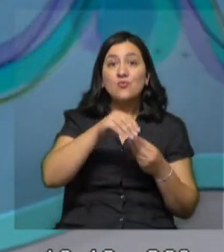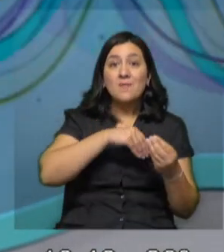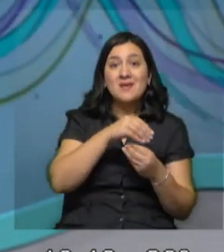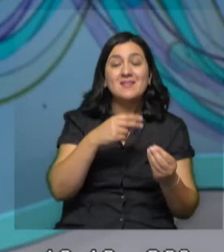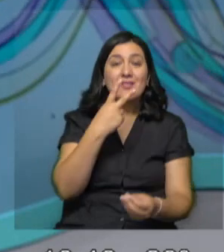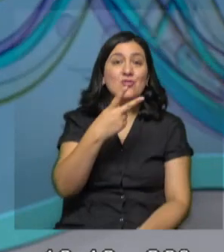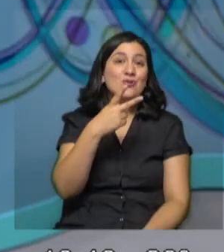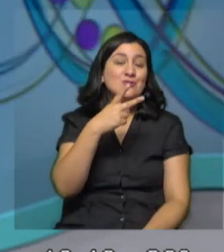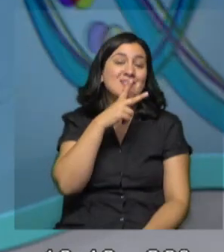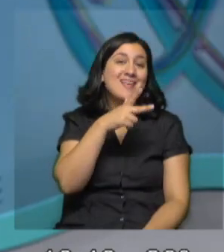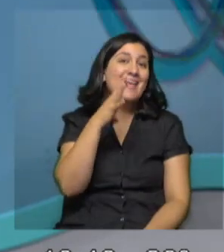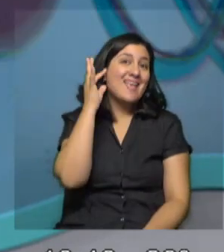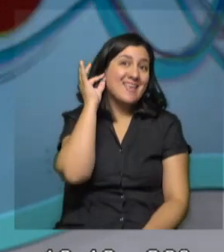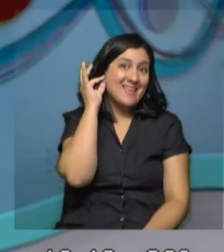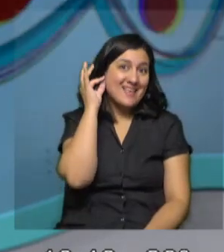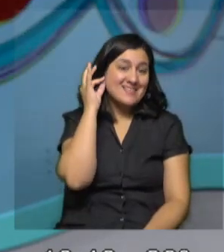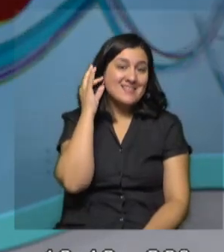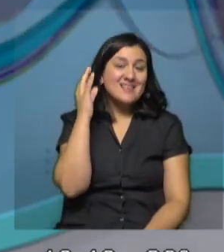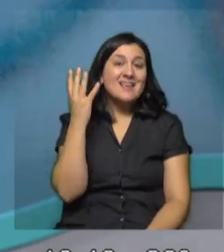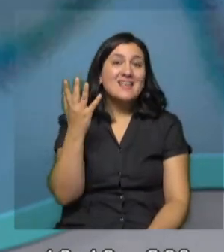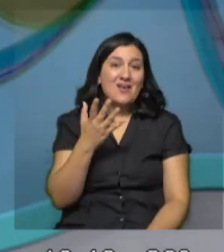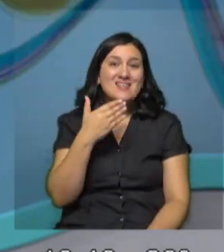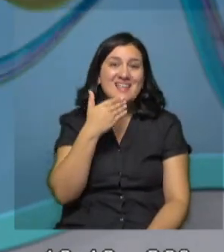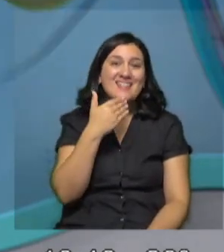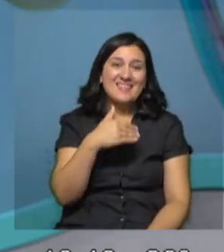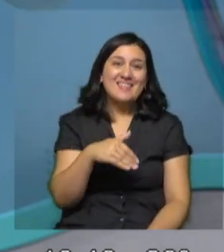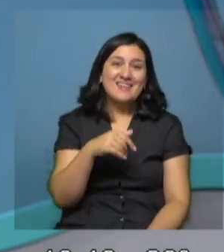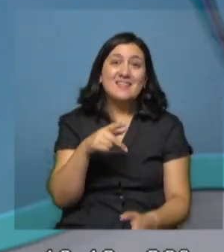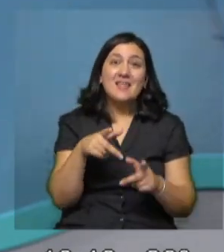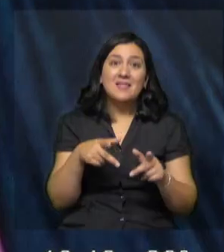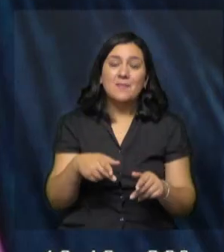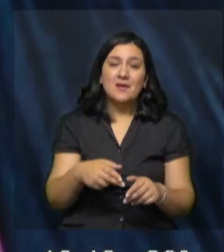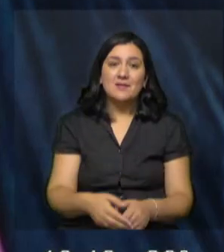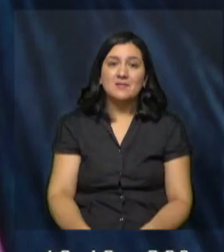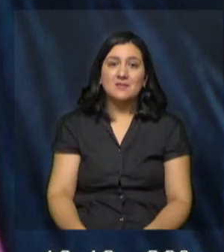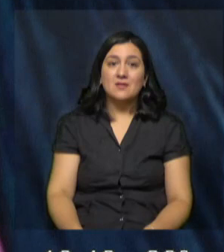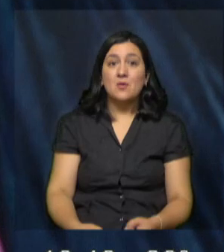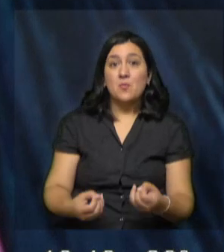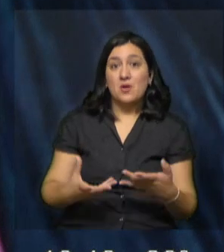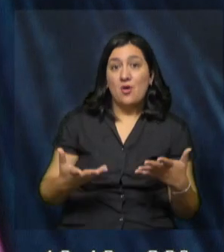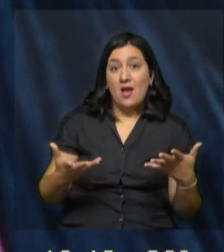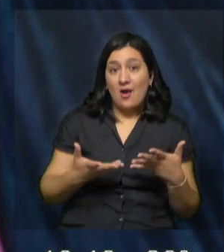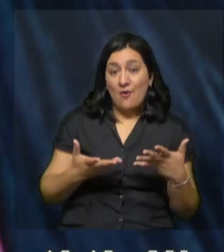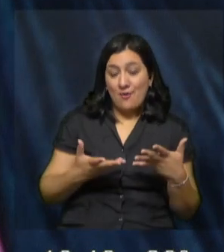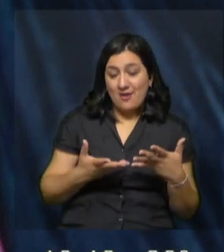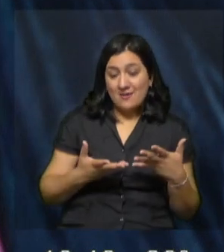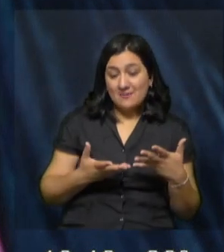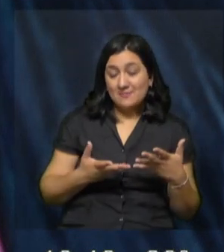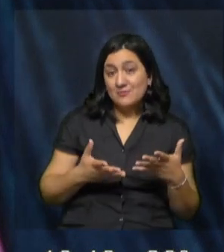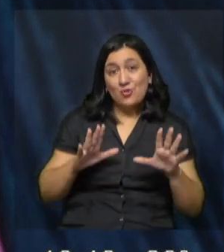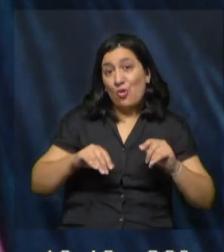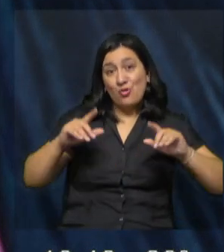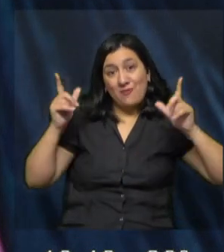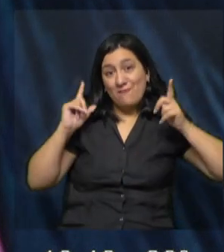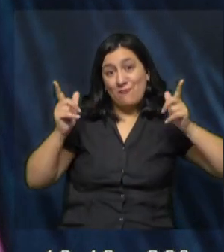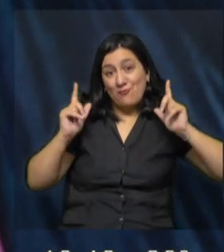nenas que ya están en edad de entender cómo están viviendo esta etapa. Y yo, bueno, ahora es todo de disfrute, ¿no? Porque